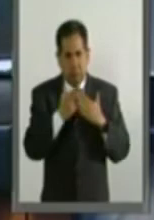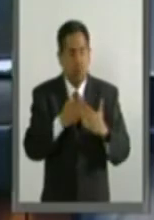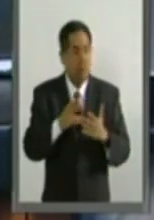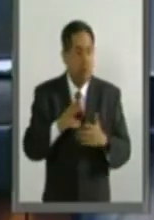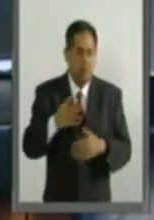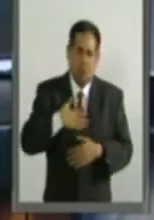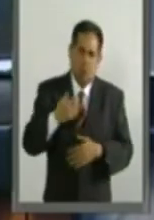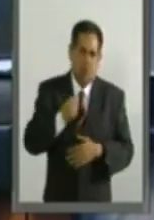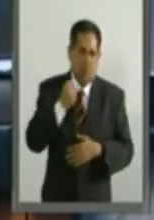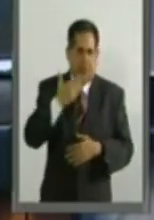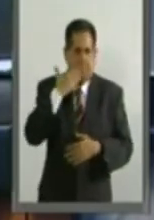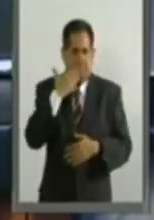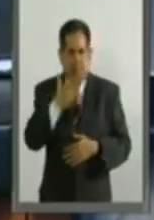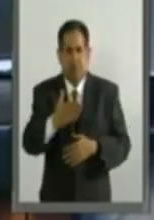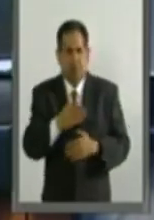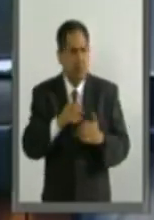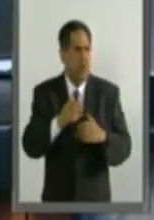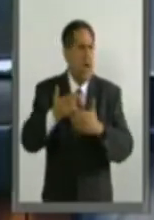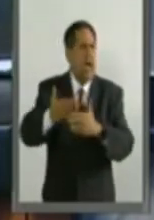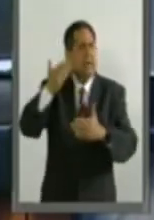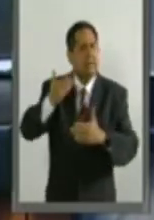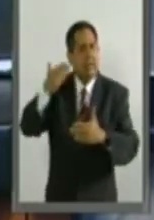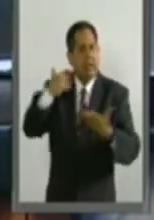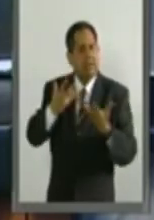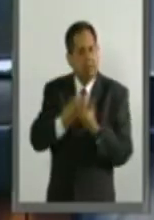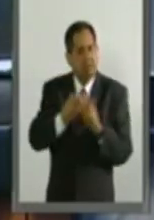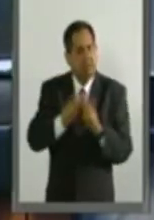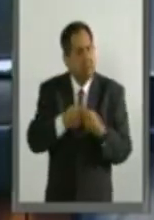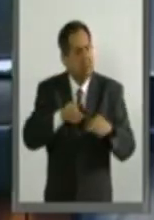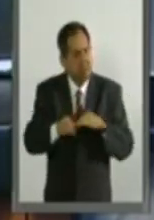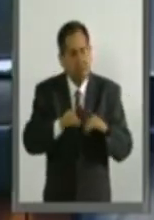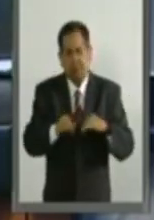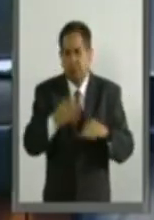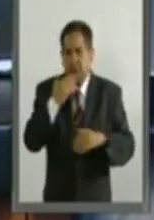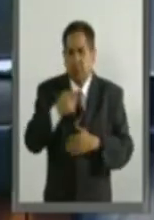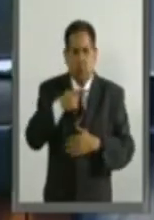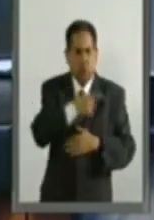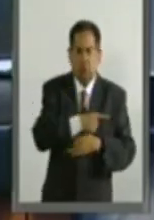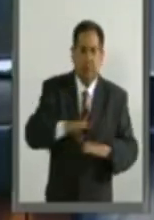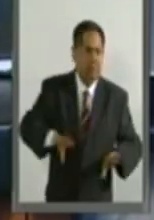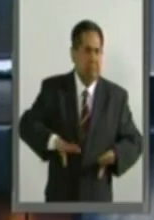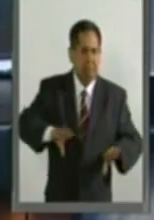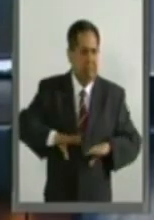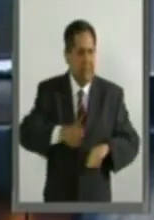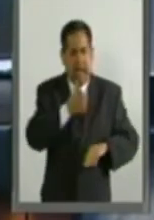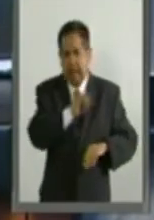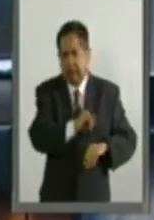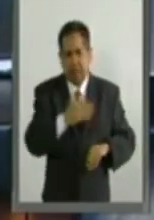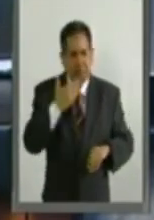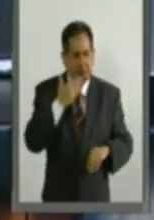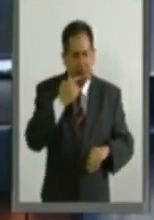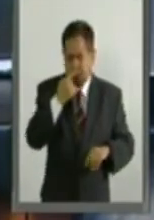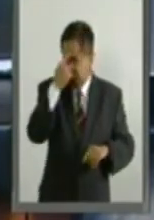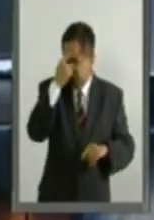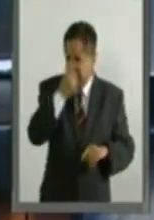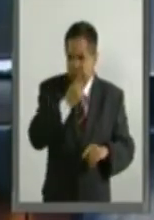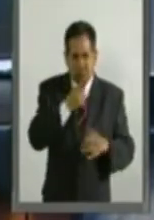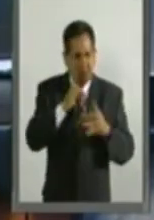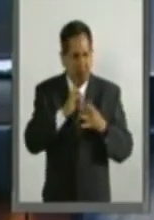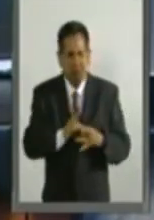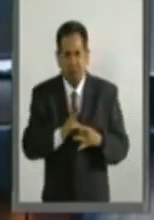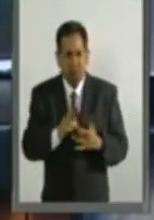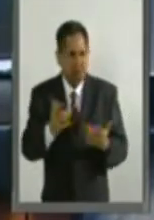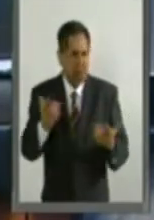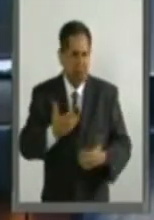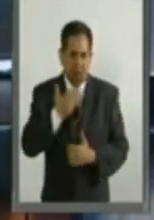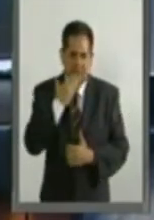el privilegio de compartir otras legislaturas, y siempre su característica es de ser una mujer congruente, solidaria,